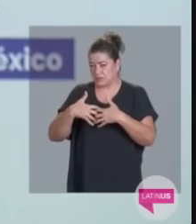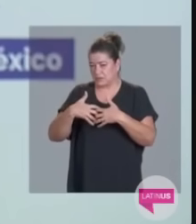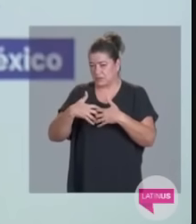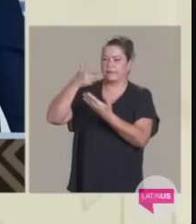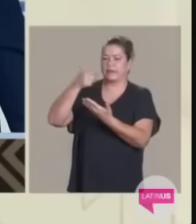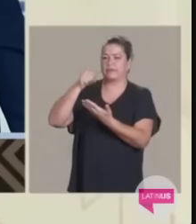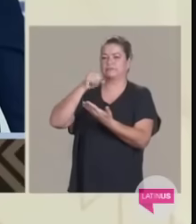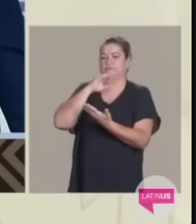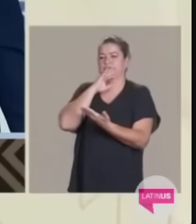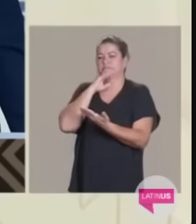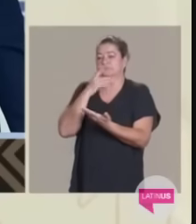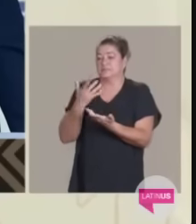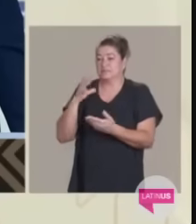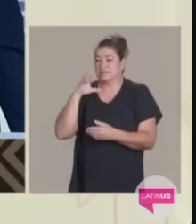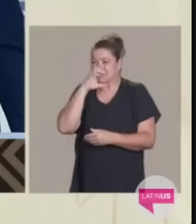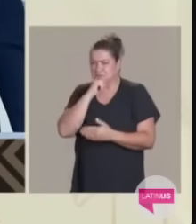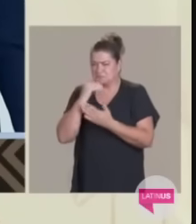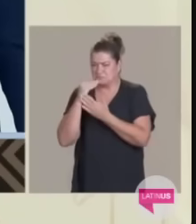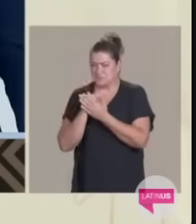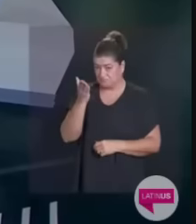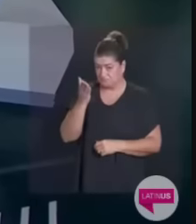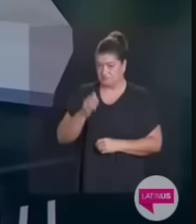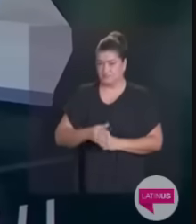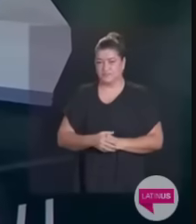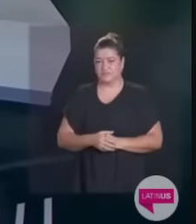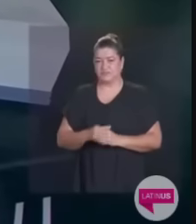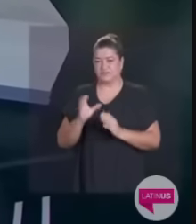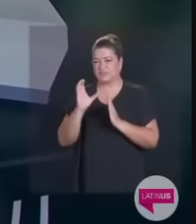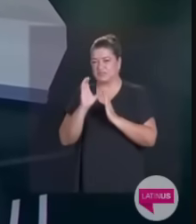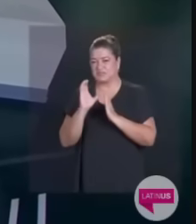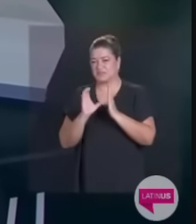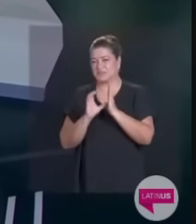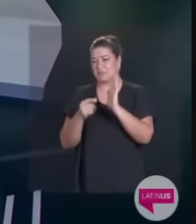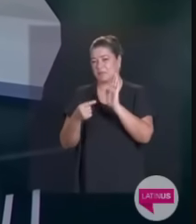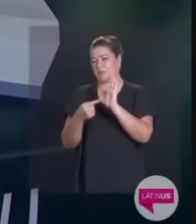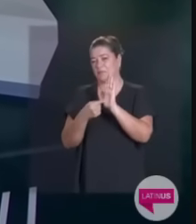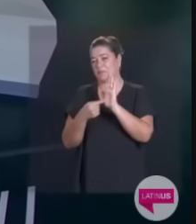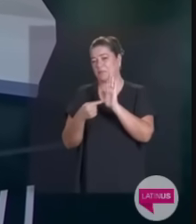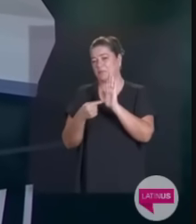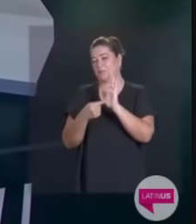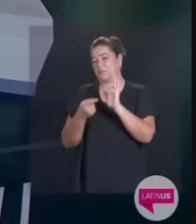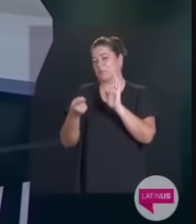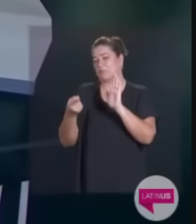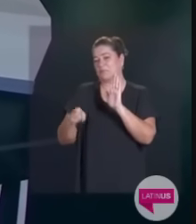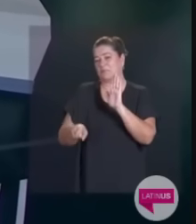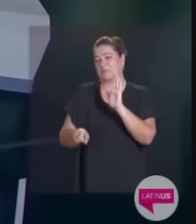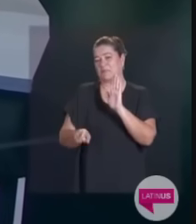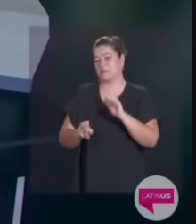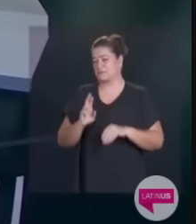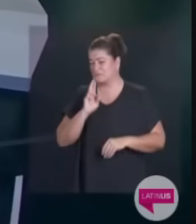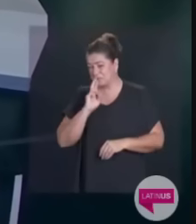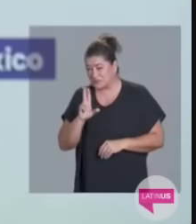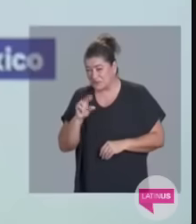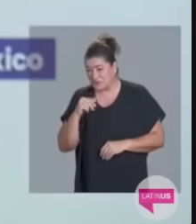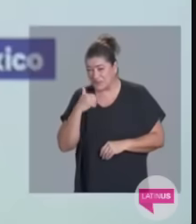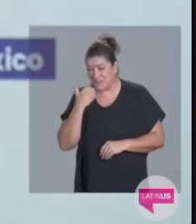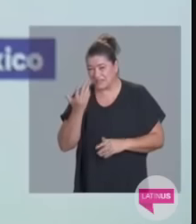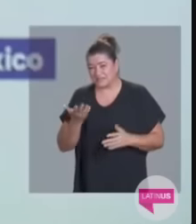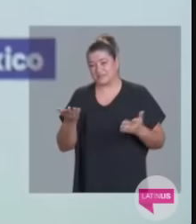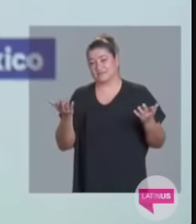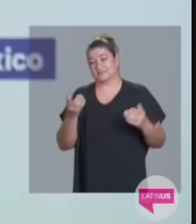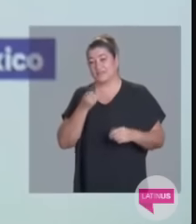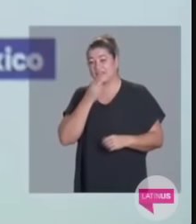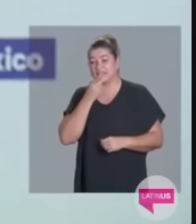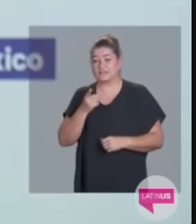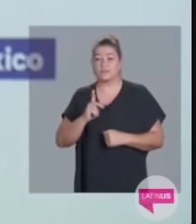contaminantes por alusiones candidata No espera un poquito y bueno no quiere contestar primero dice que el dinero del extranjero es de su abuelita que